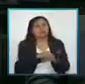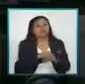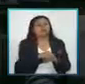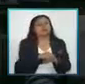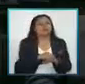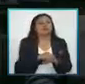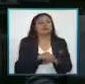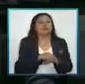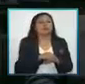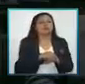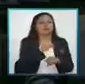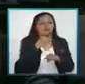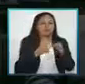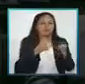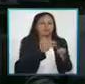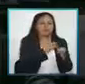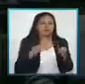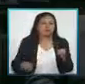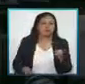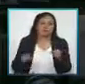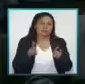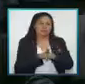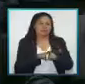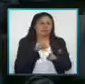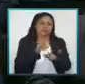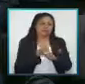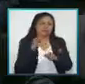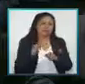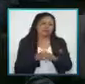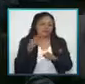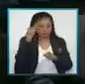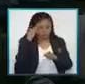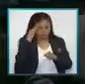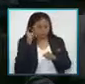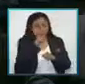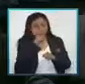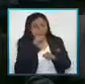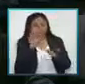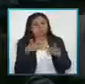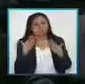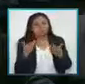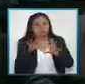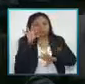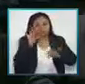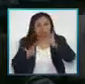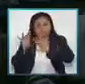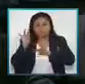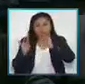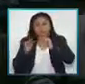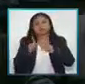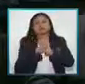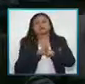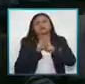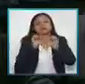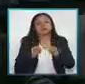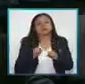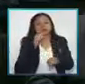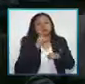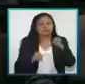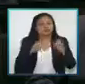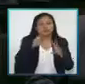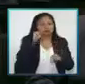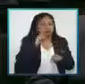la finalidad, presidenta, de que el pueblo sepa quiénes son los que van a elegir y quién es al